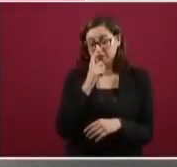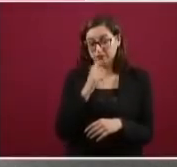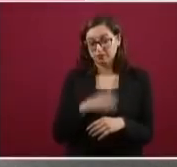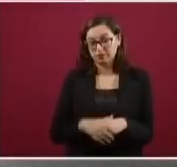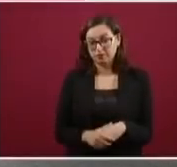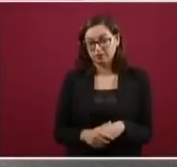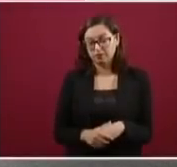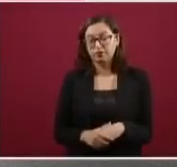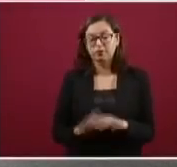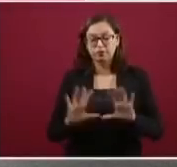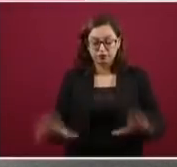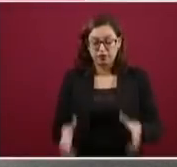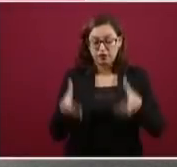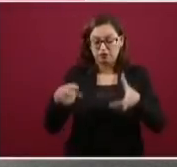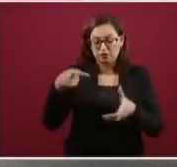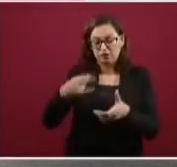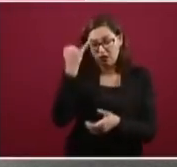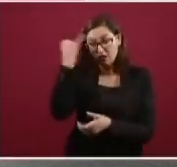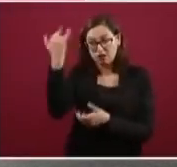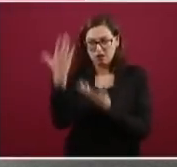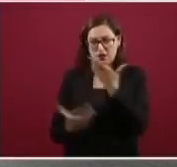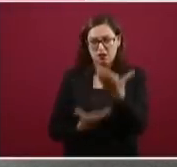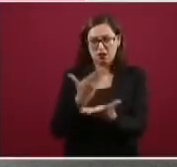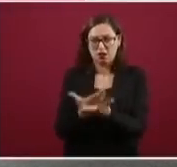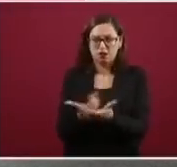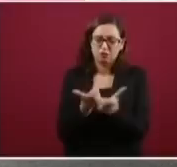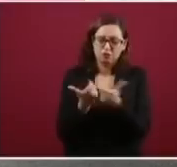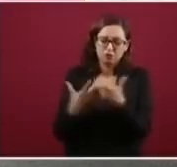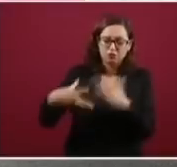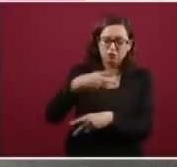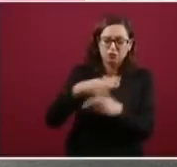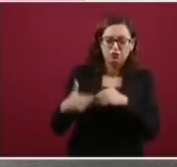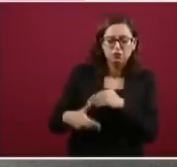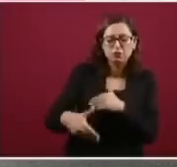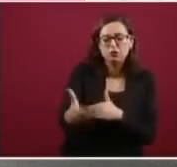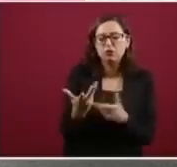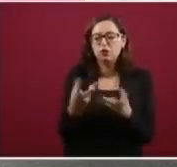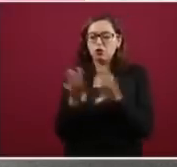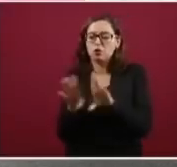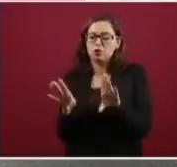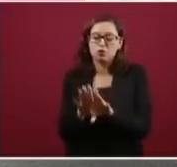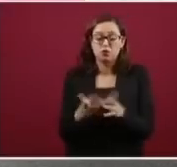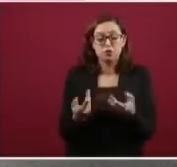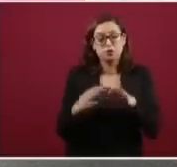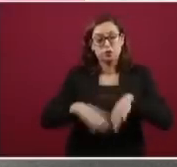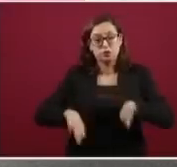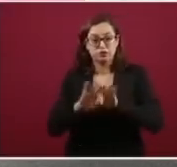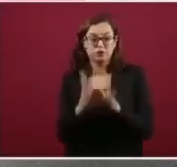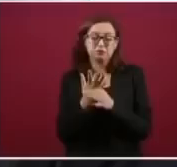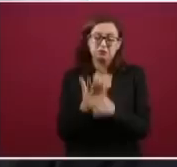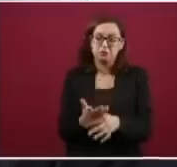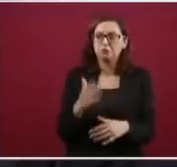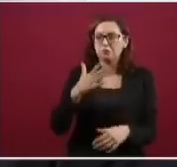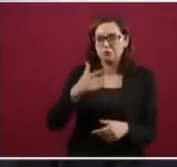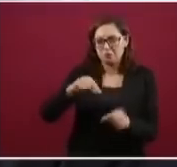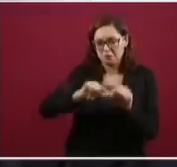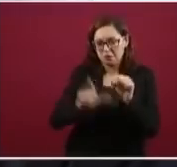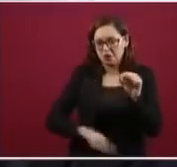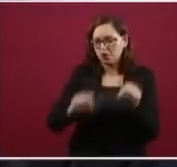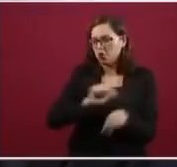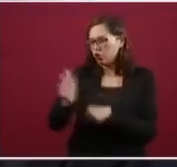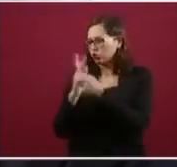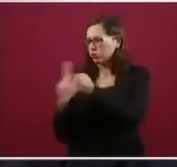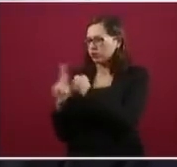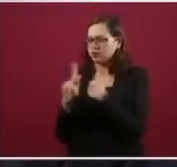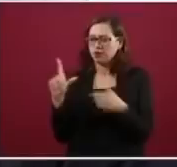importante destacarlo a nuestro país junto con algunos otros no muchos en américa la tiene que tienen más